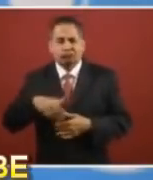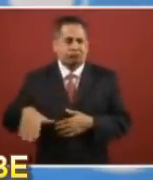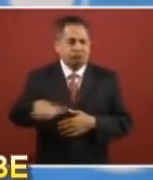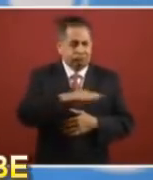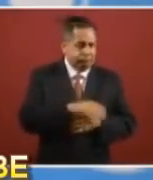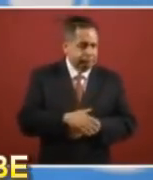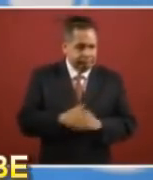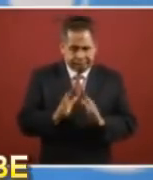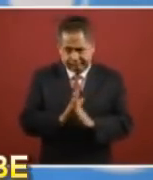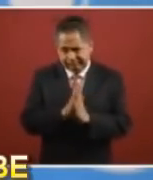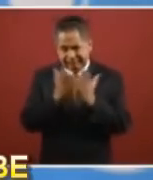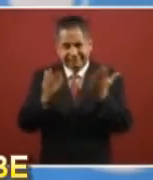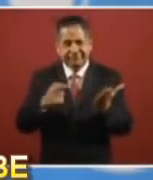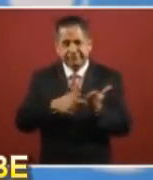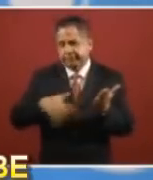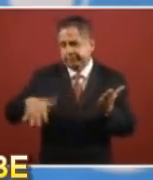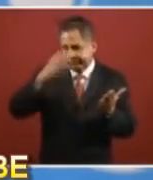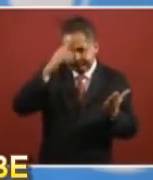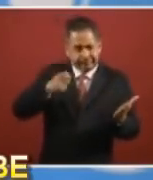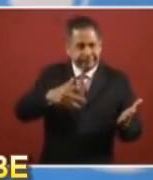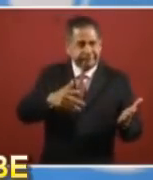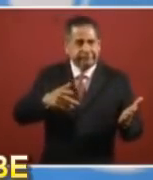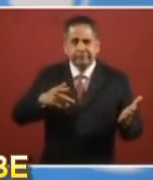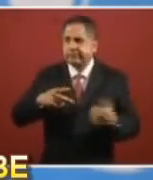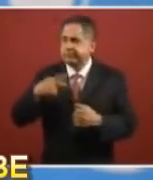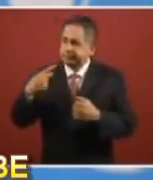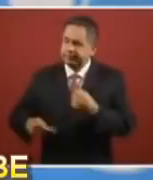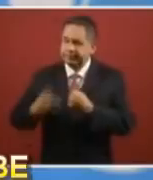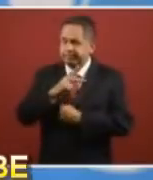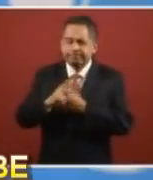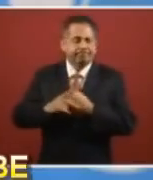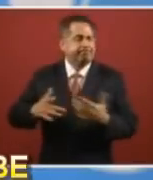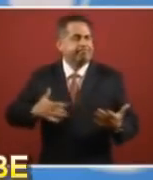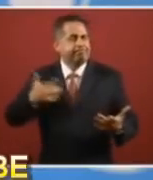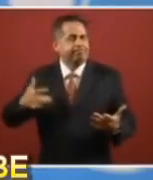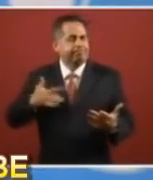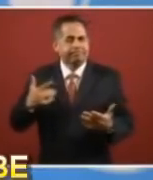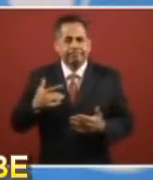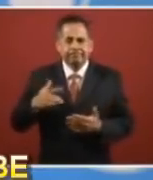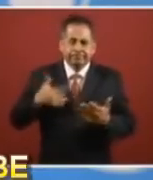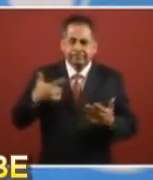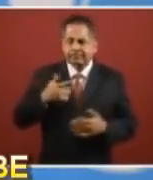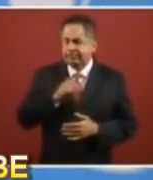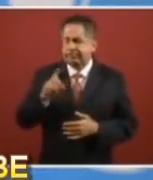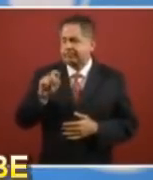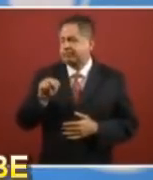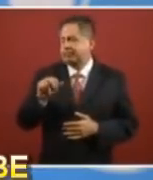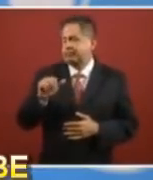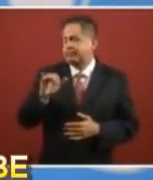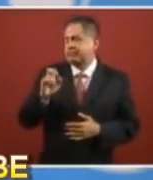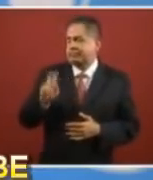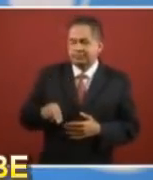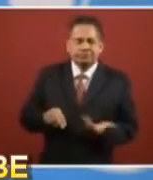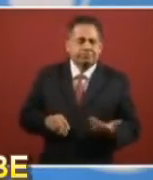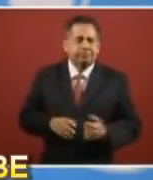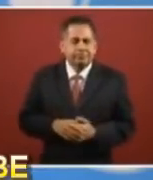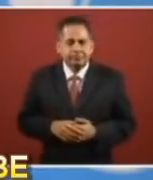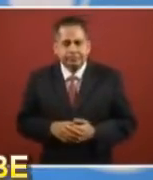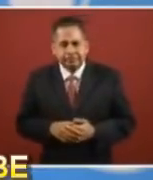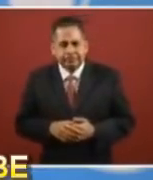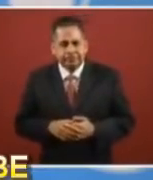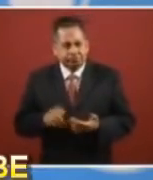un documento que se conoce como los sentimientos de la nación, y de manera muy sencilla